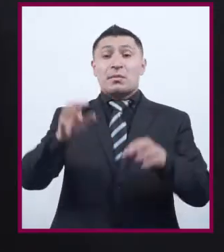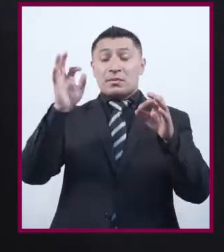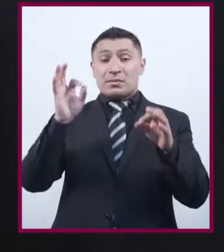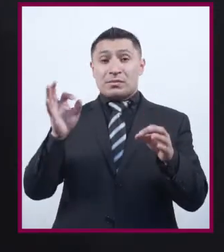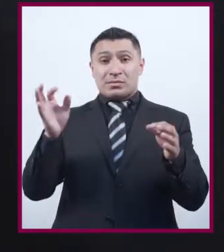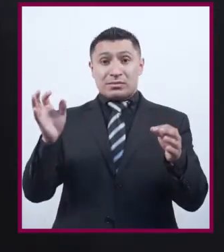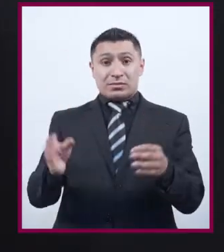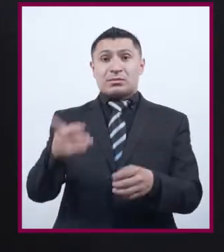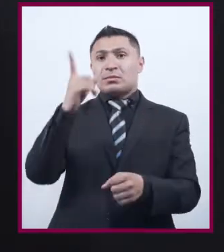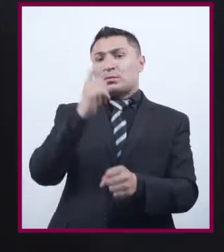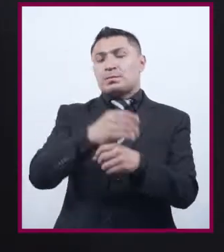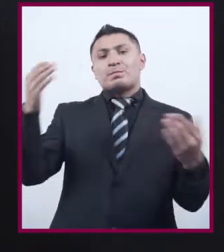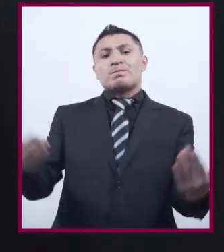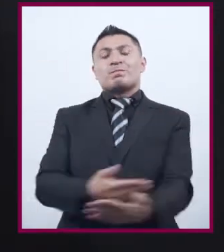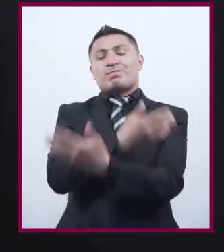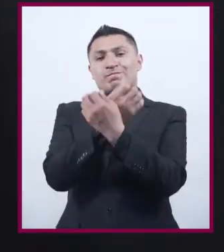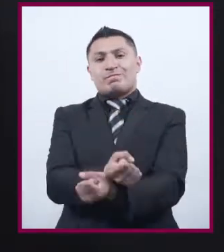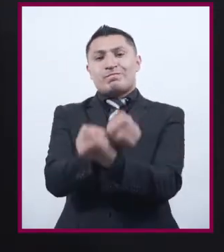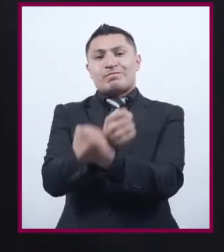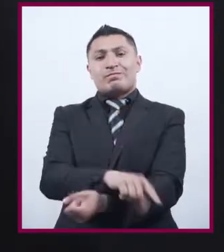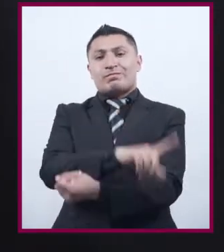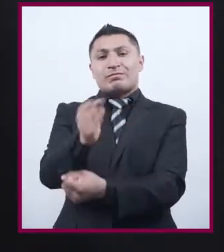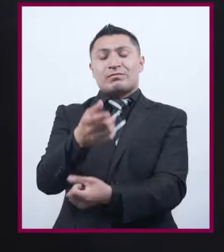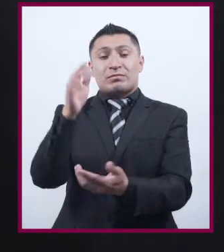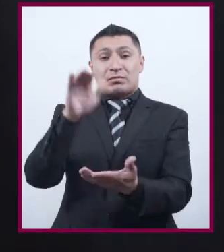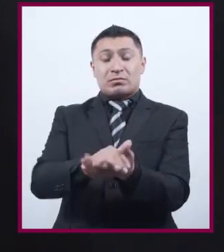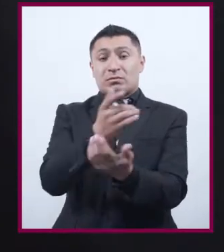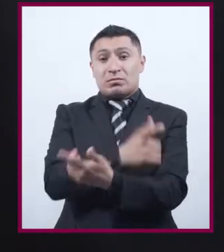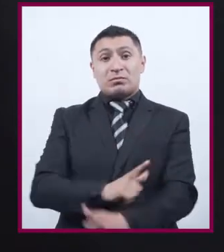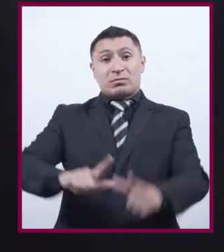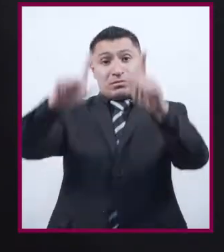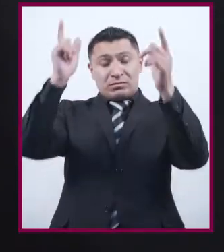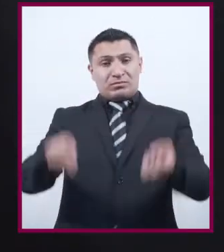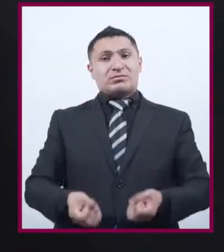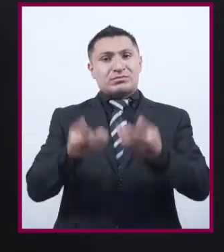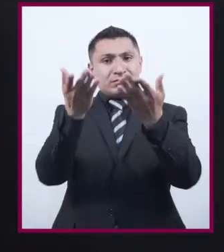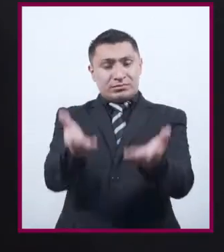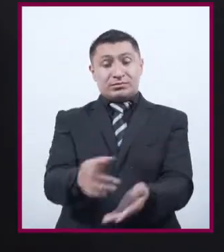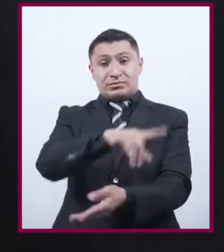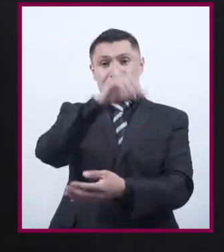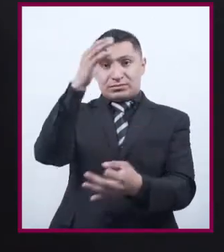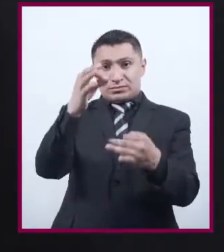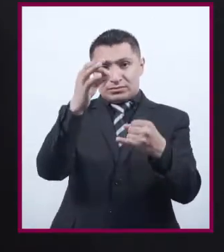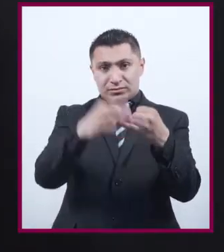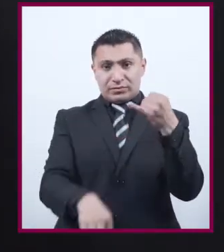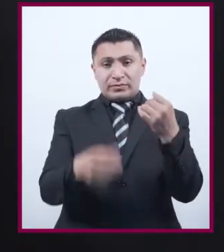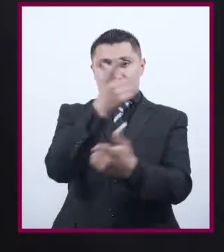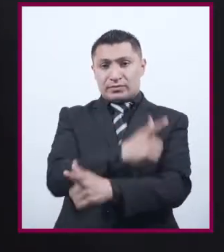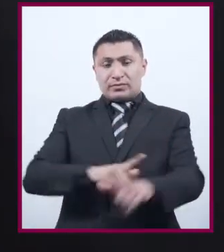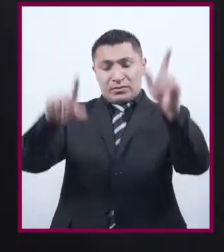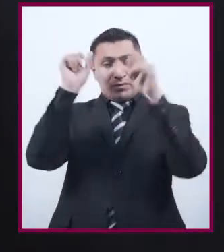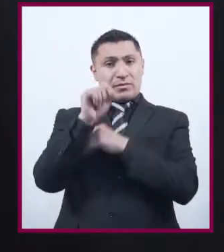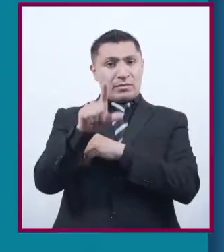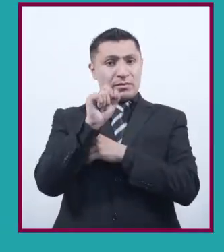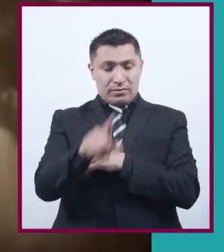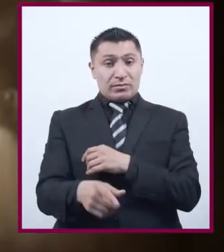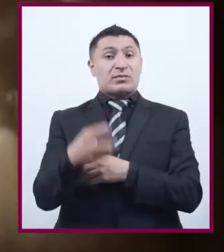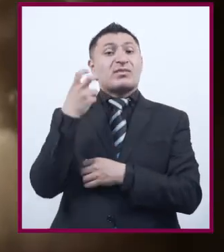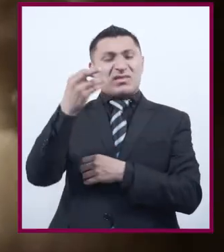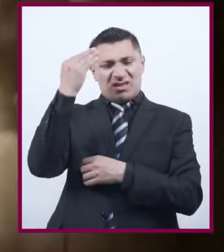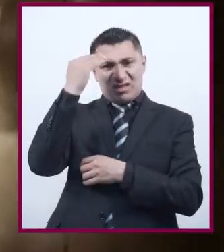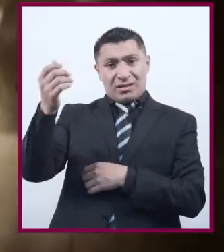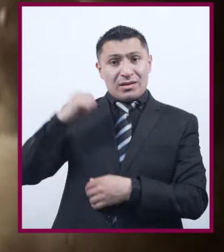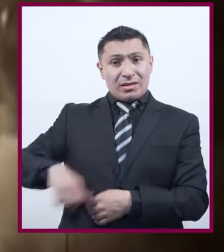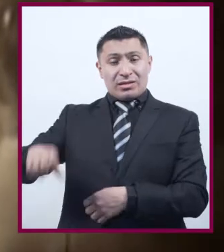mujeres primero nacían esclavas, luego eran liberadas por sus esposos y finalmente se liberaban a sí mismas. En